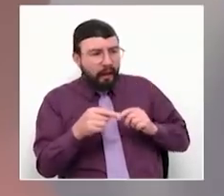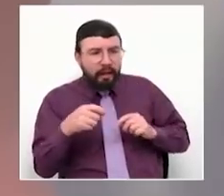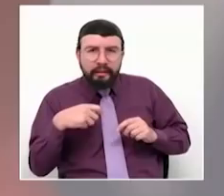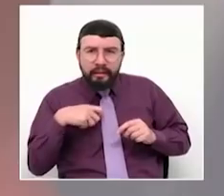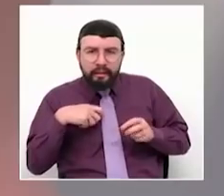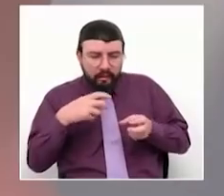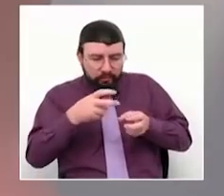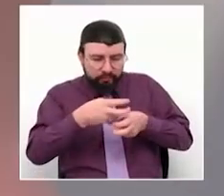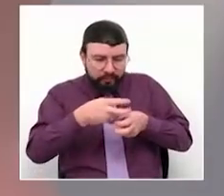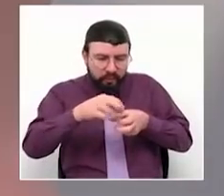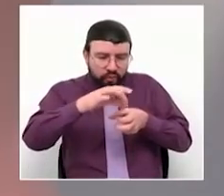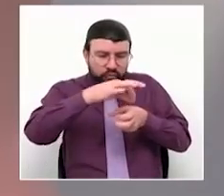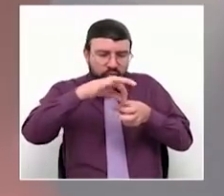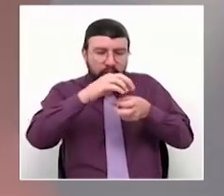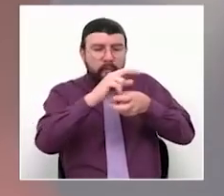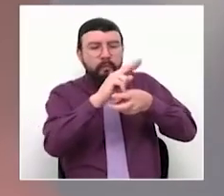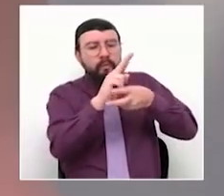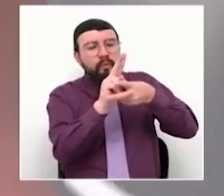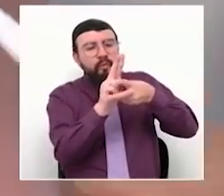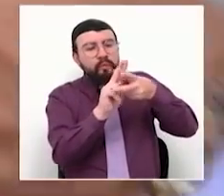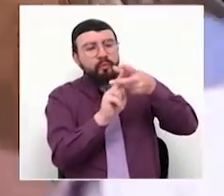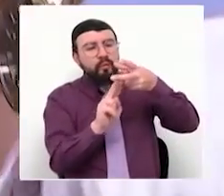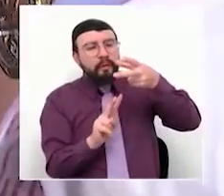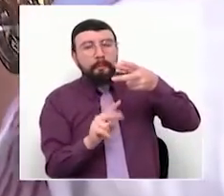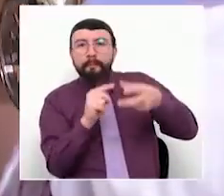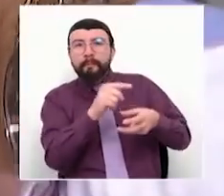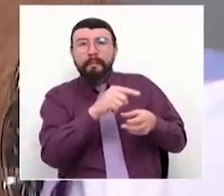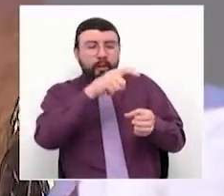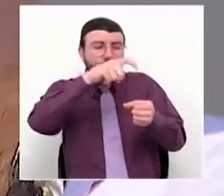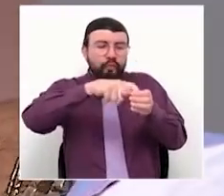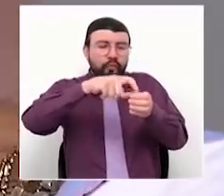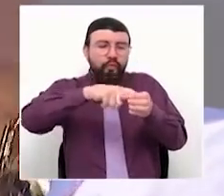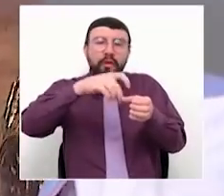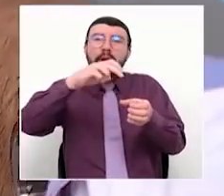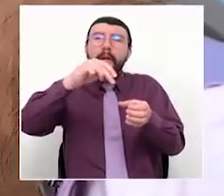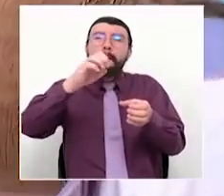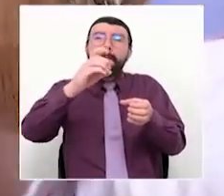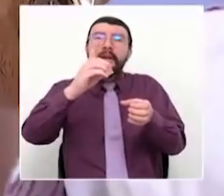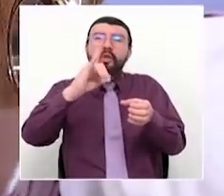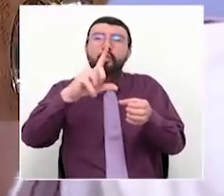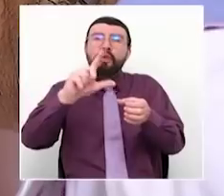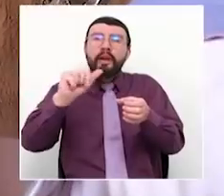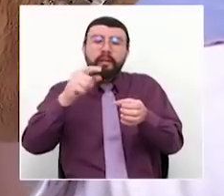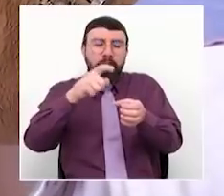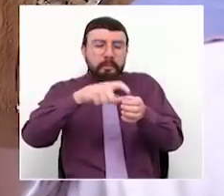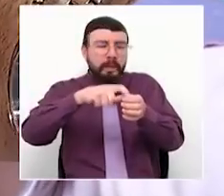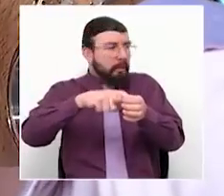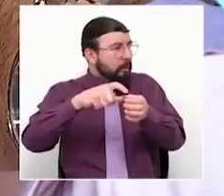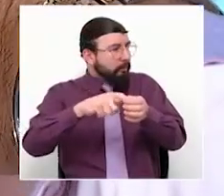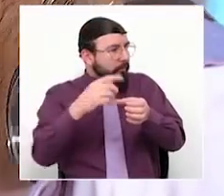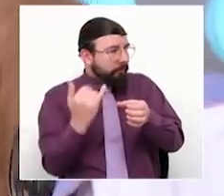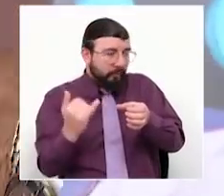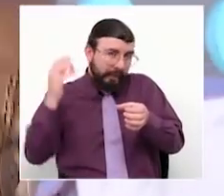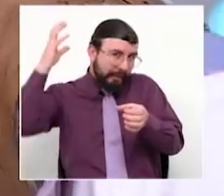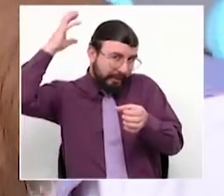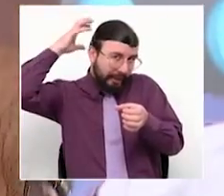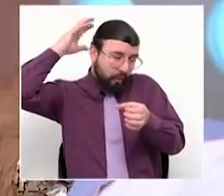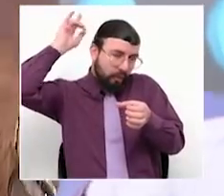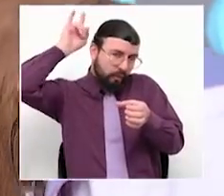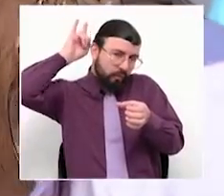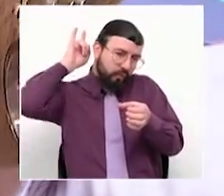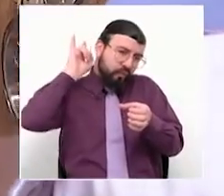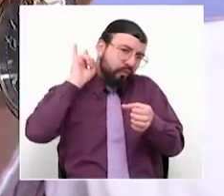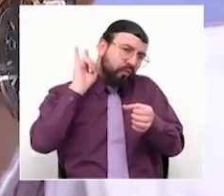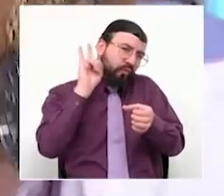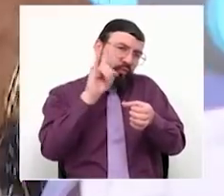el nerviecito que sale de la médula, mira, esta es la médula. Eso quería mostrar acá. Esta es la médula, ¿cierto? Esto es una prolongación del cerebro. Ajá. Esto que ustedes